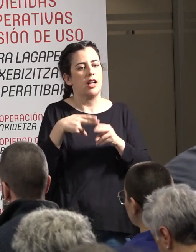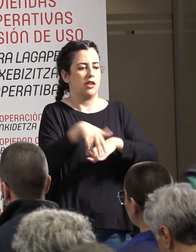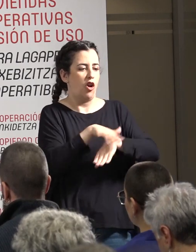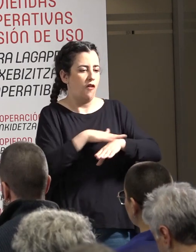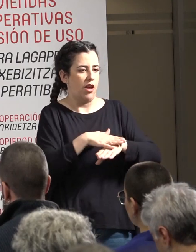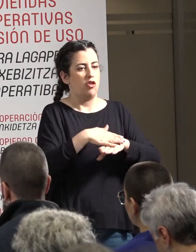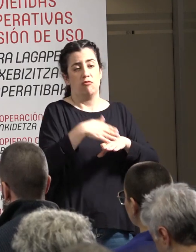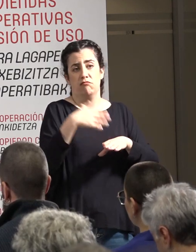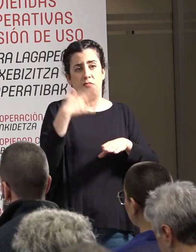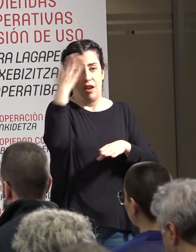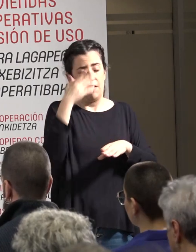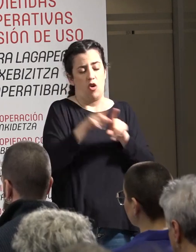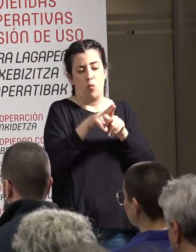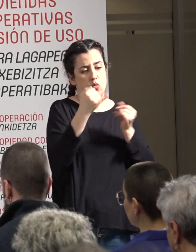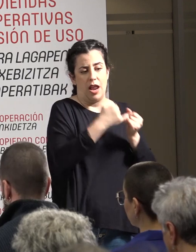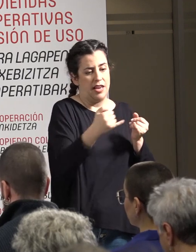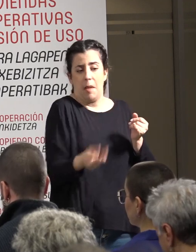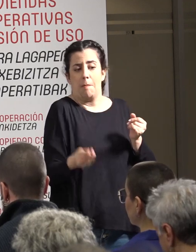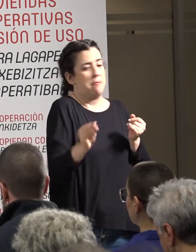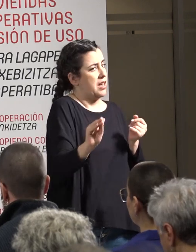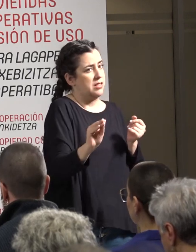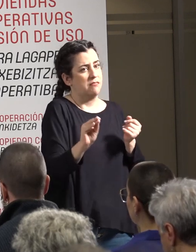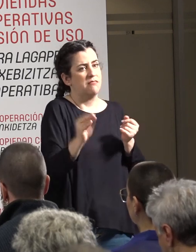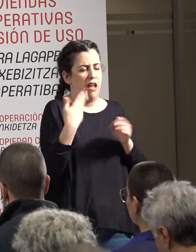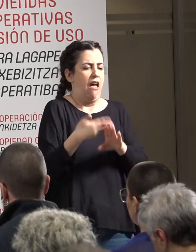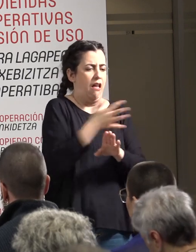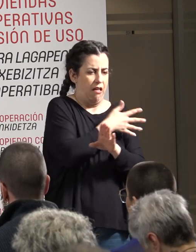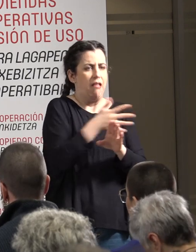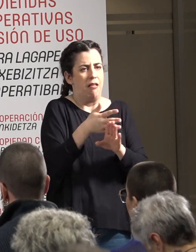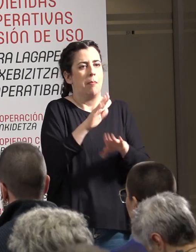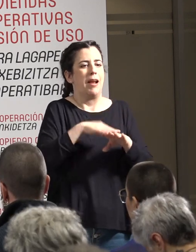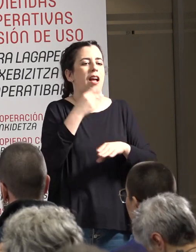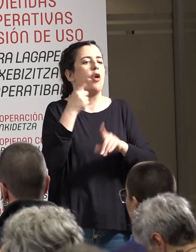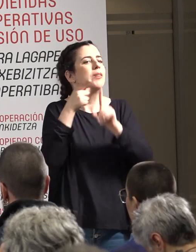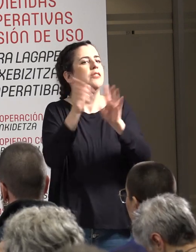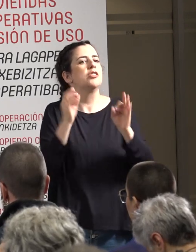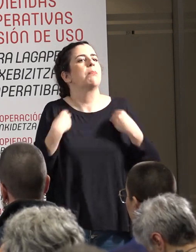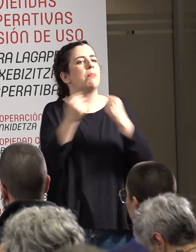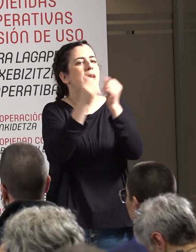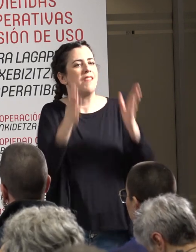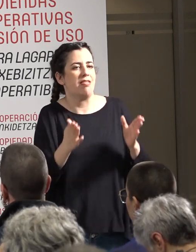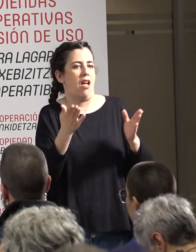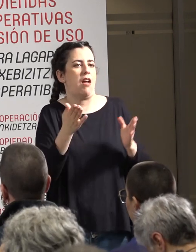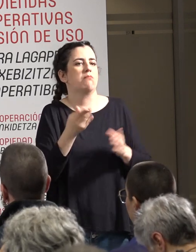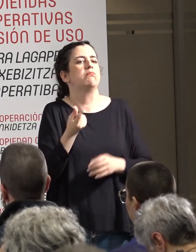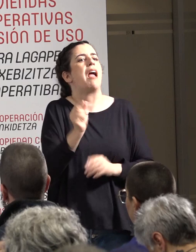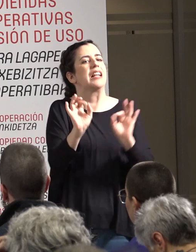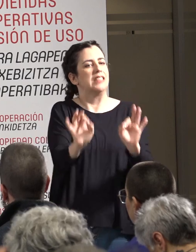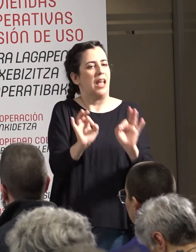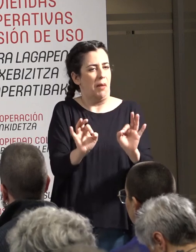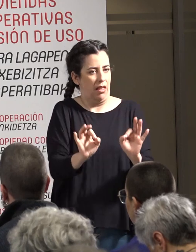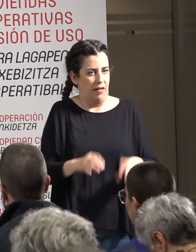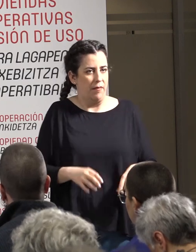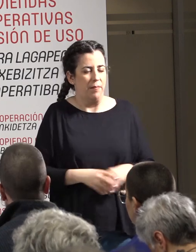más de las que lleva haciendo para ampliar el parque de vivienda social y asequible. Lo que deseamos con esta nueva apuesta es